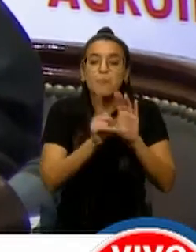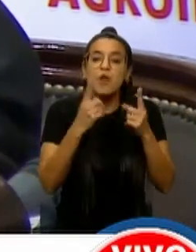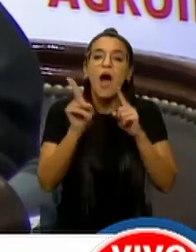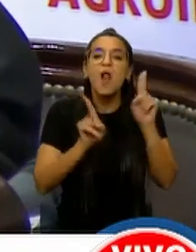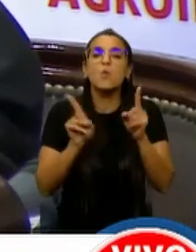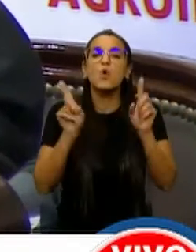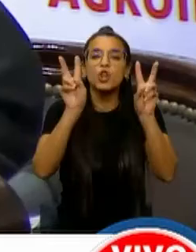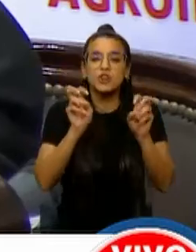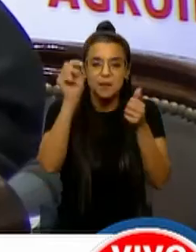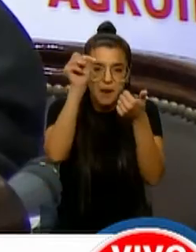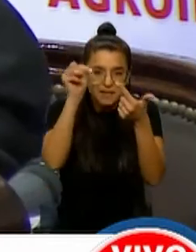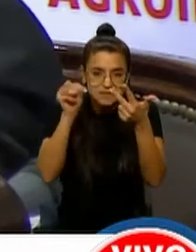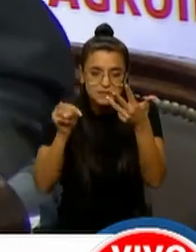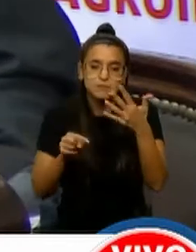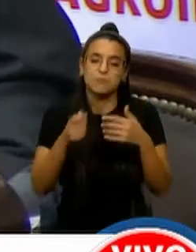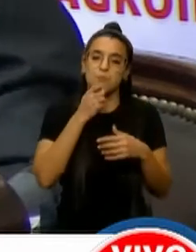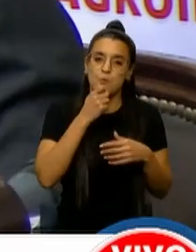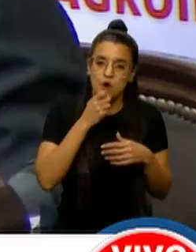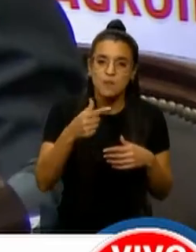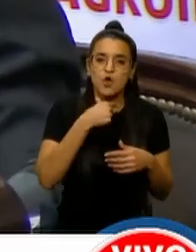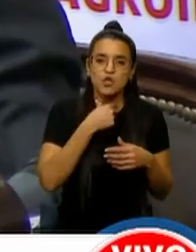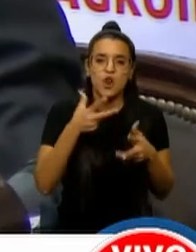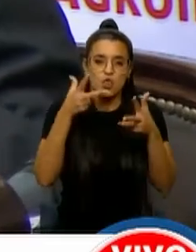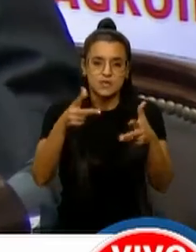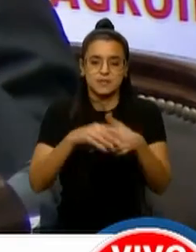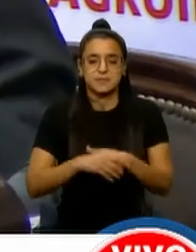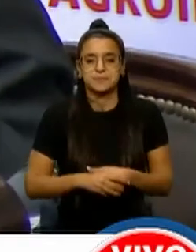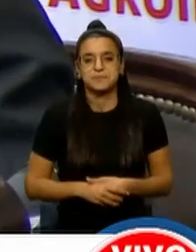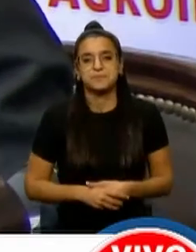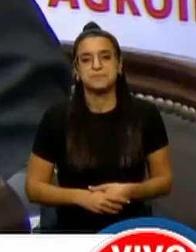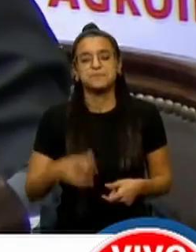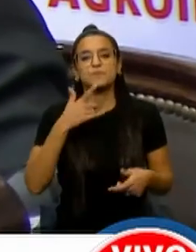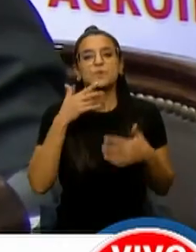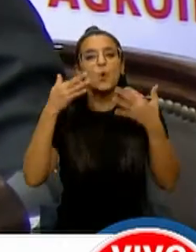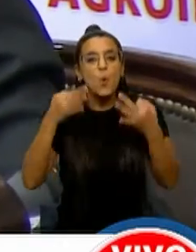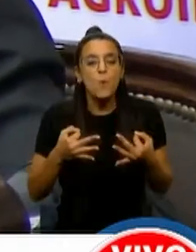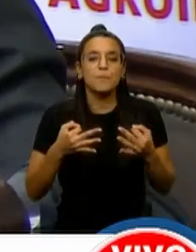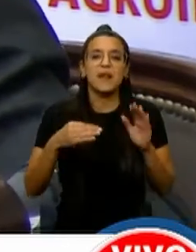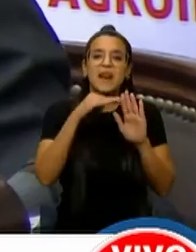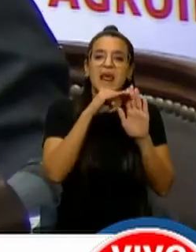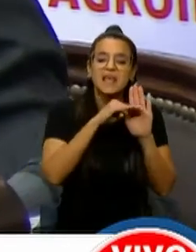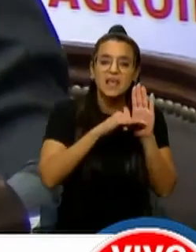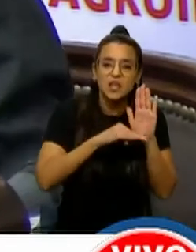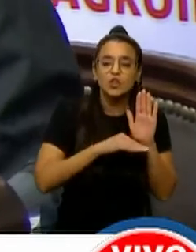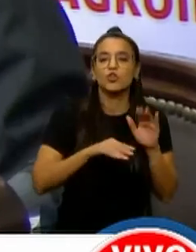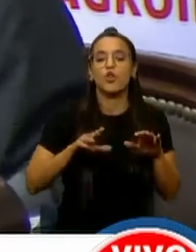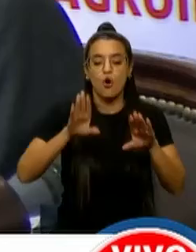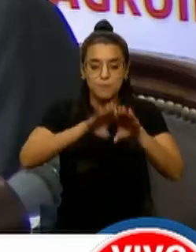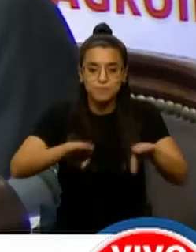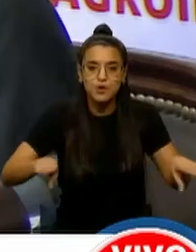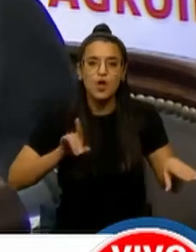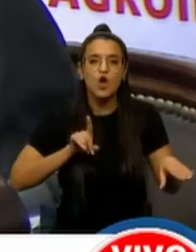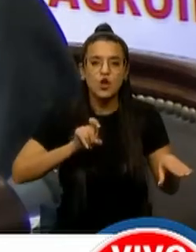algunas cuestiones, como por ejemplo, y quiero remarcarlas, cumplir con el registro oncopediátrico